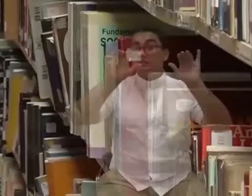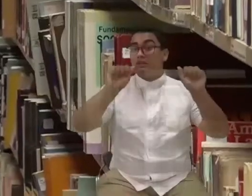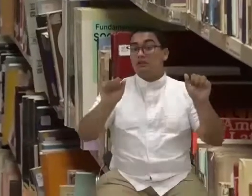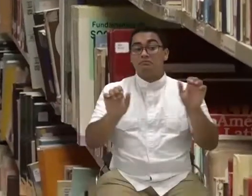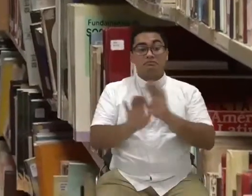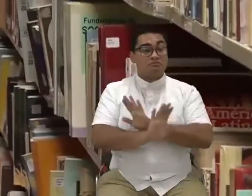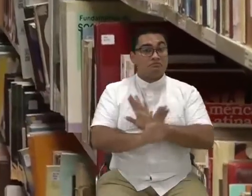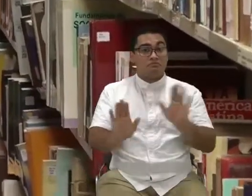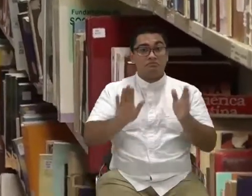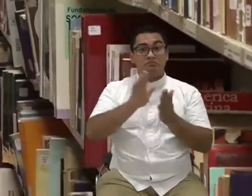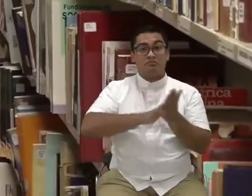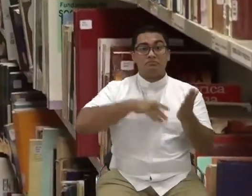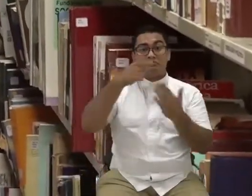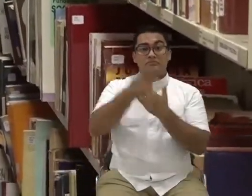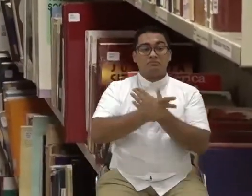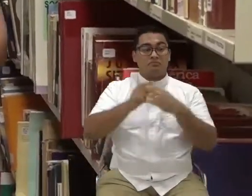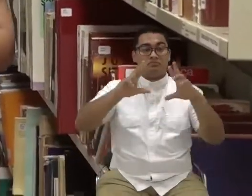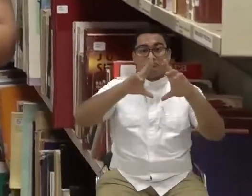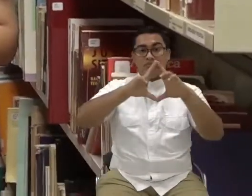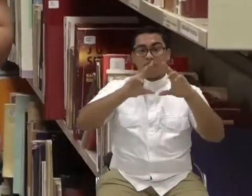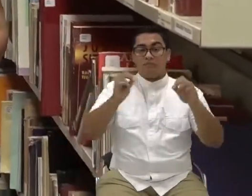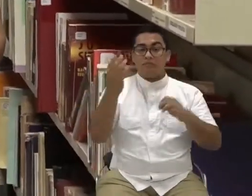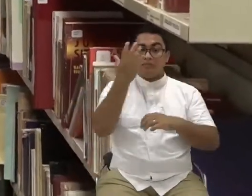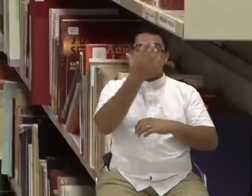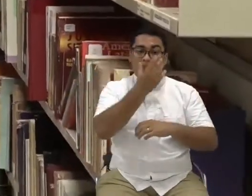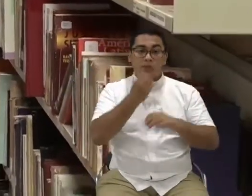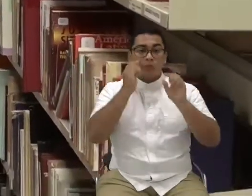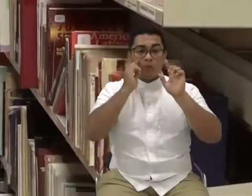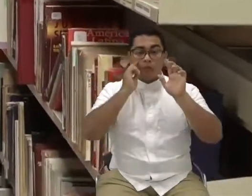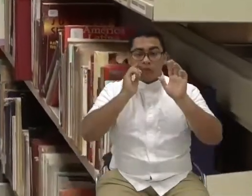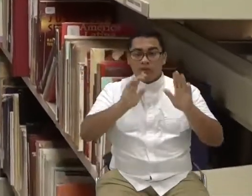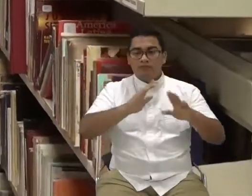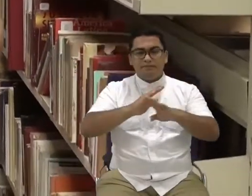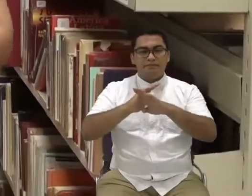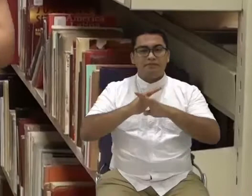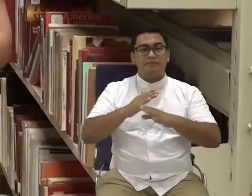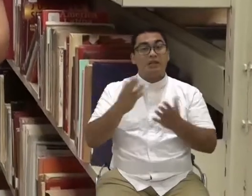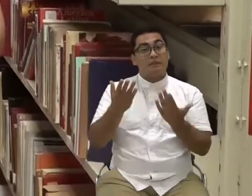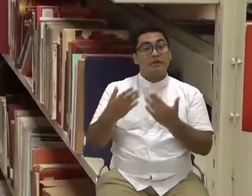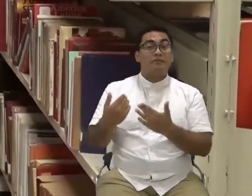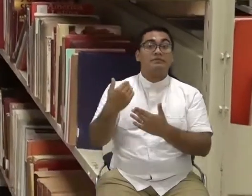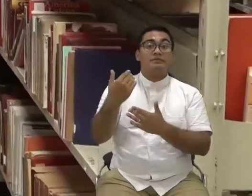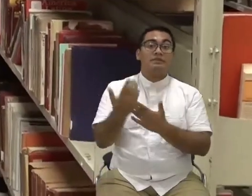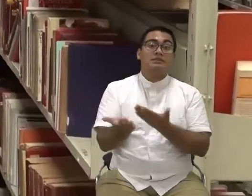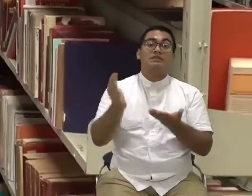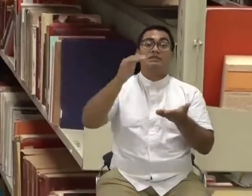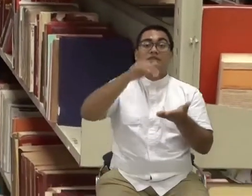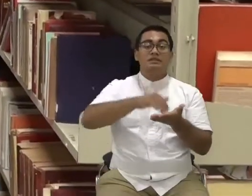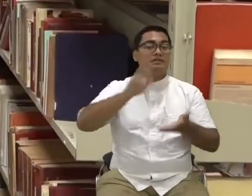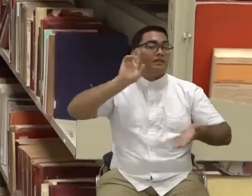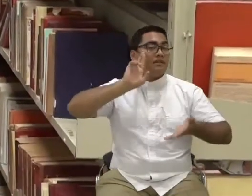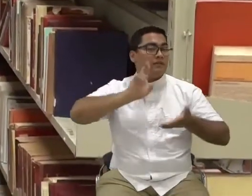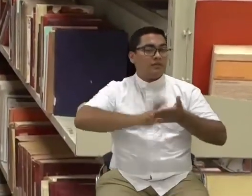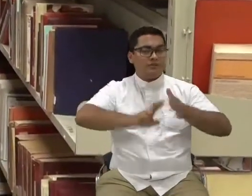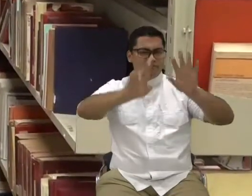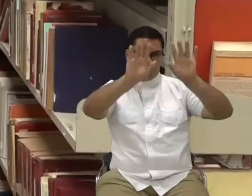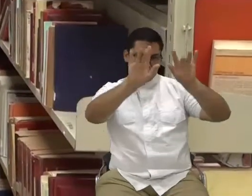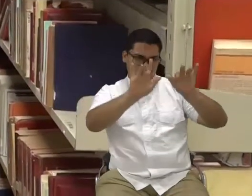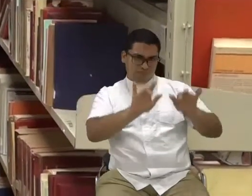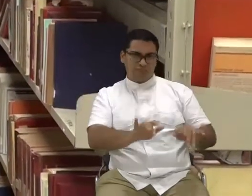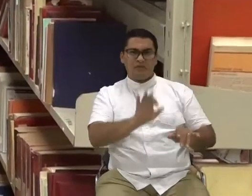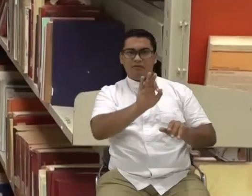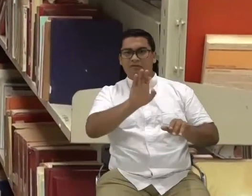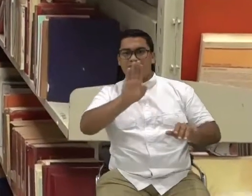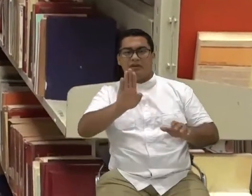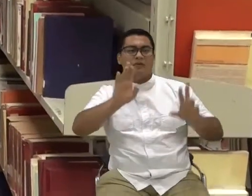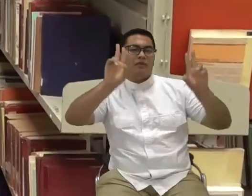Hemos llegado al final de su programa Nicaragua Linda y Segura. Le invitamos a estar pendiente de nuestras próximas ediciones. Recuerde seguirnos en las